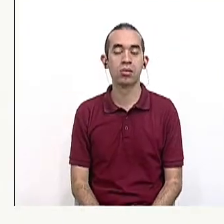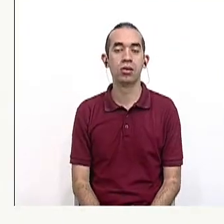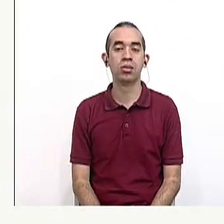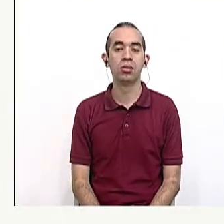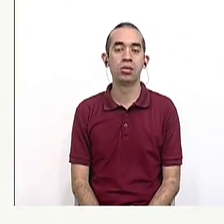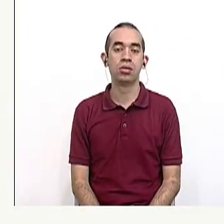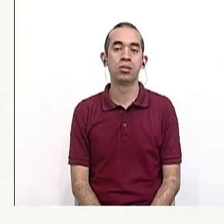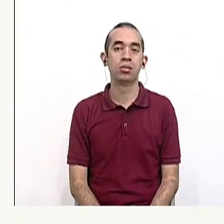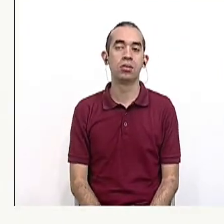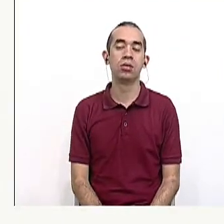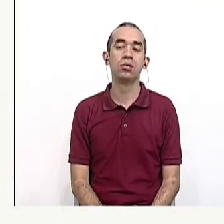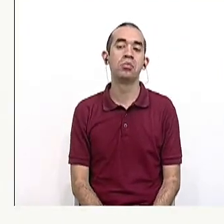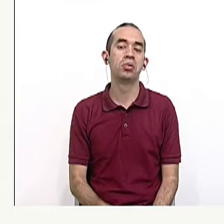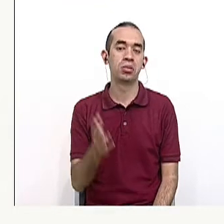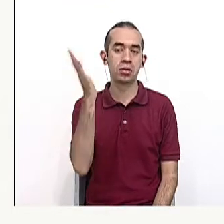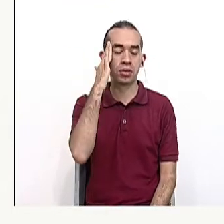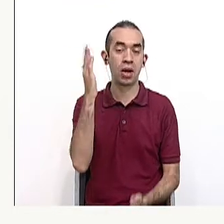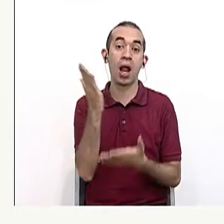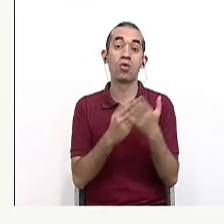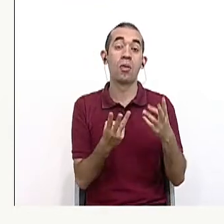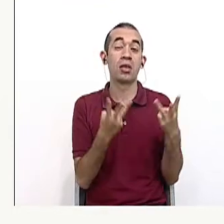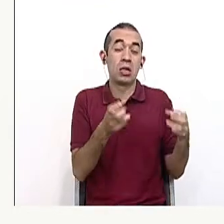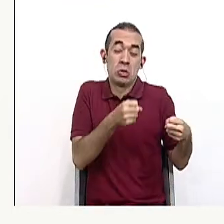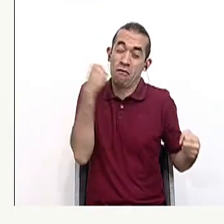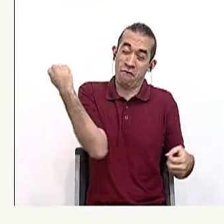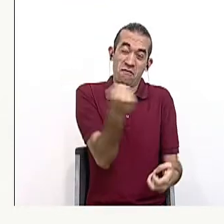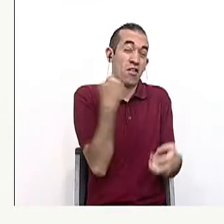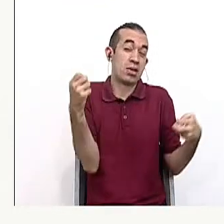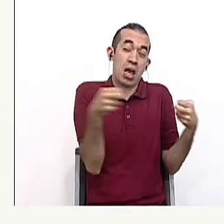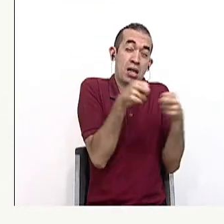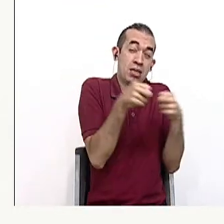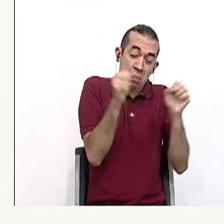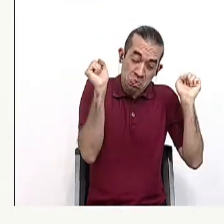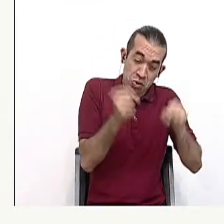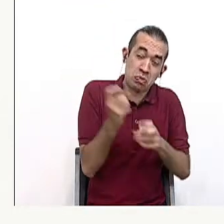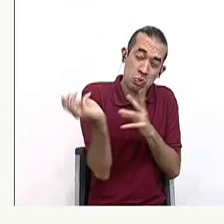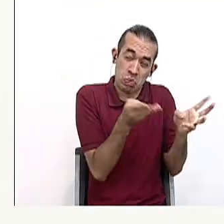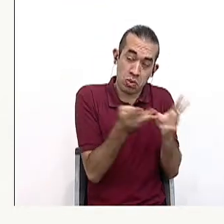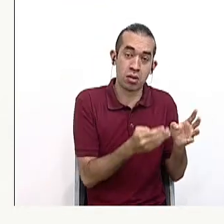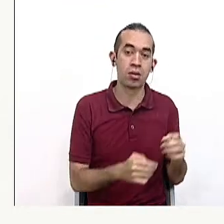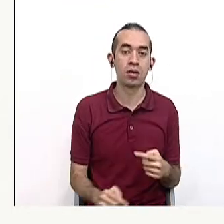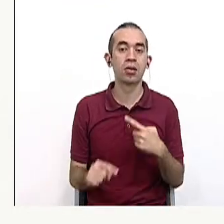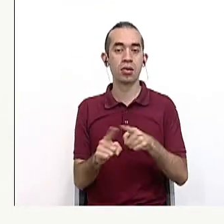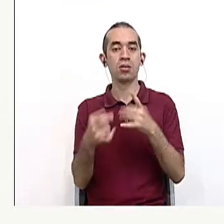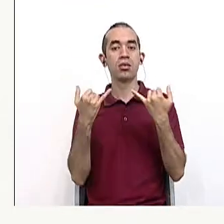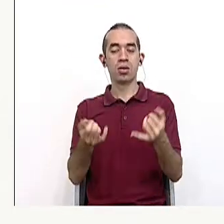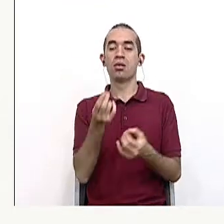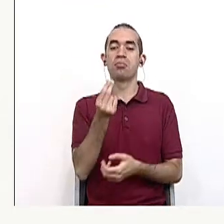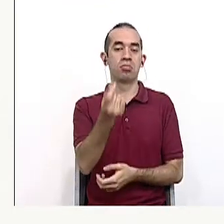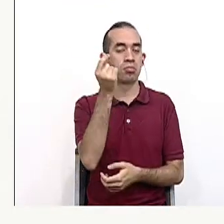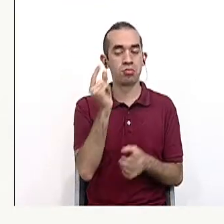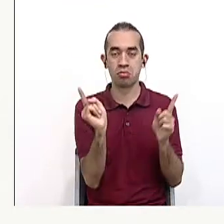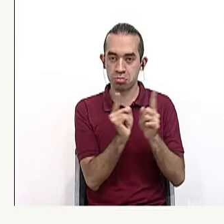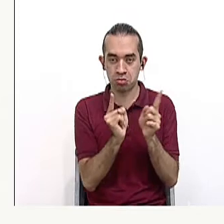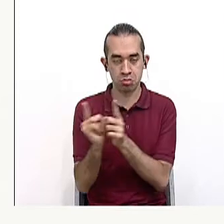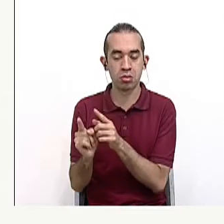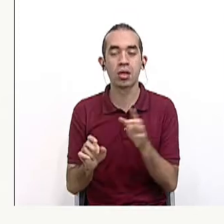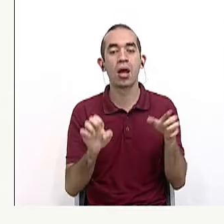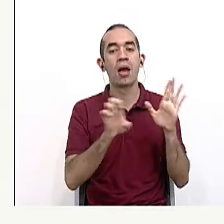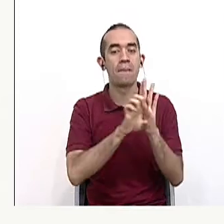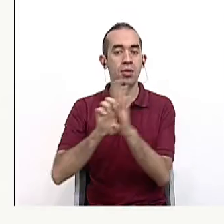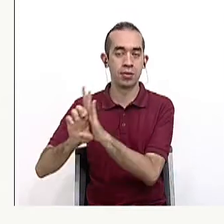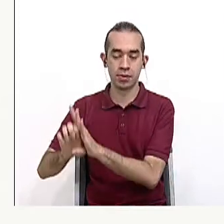podríamos considerar materiales superconductores, pero en este momento vamos a repasar brevemente algunos ejemplos de